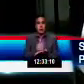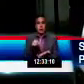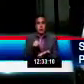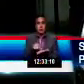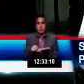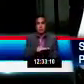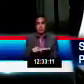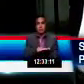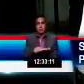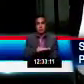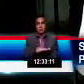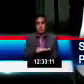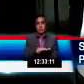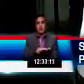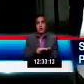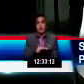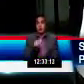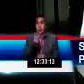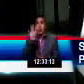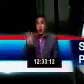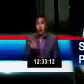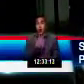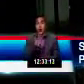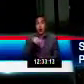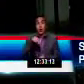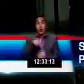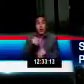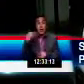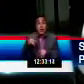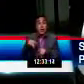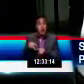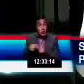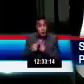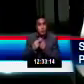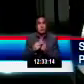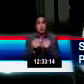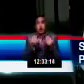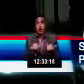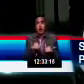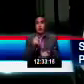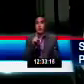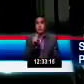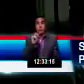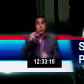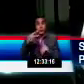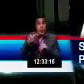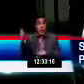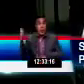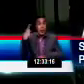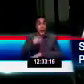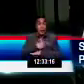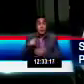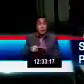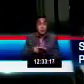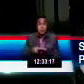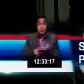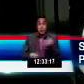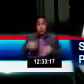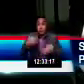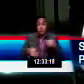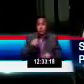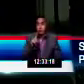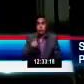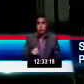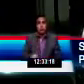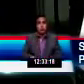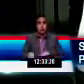esta audiencia, a casi 4 horas de su reinstalación. Hoy, en este segundo día de audiencia de casación,